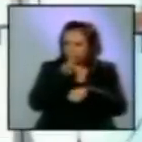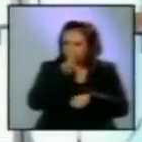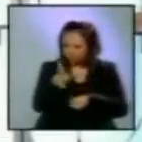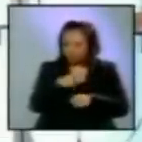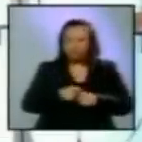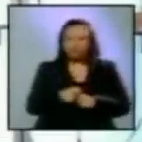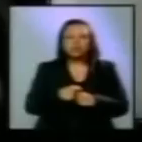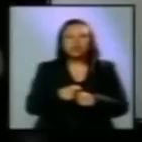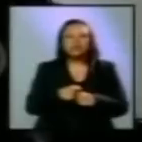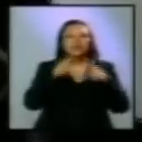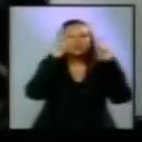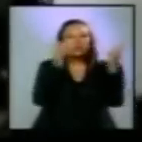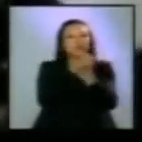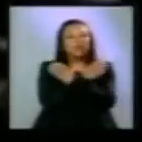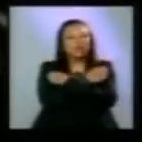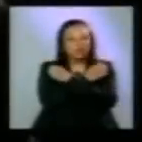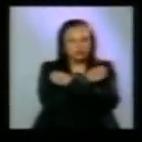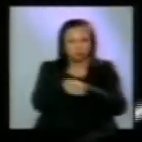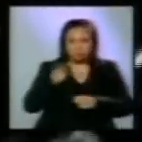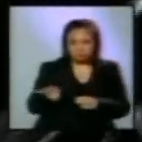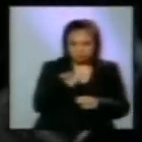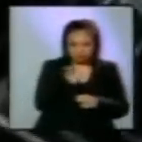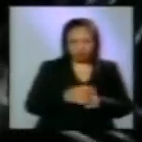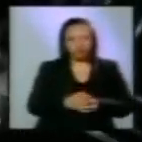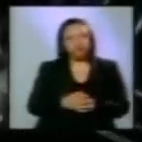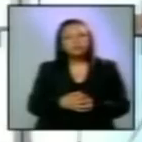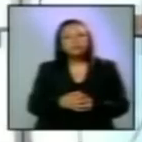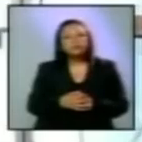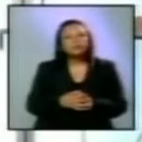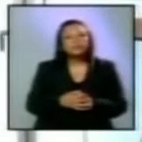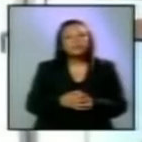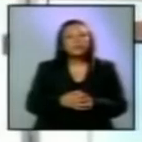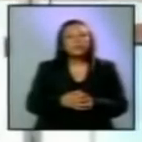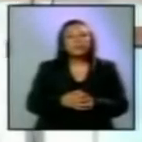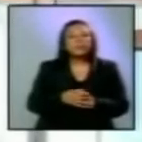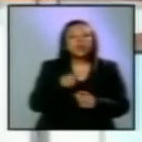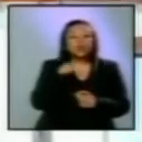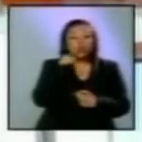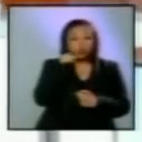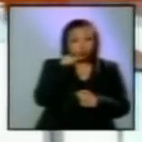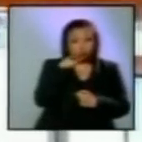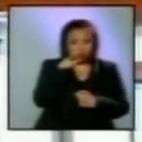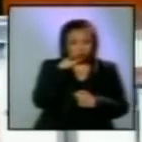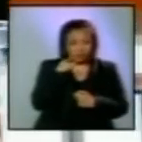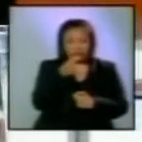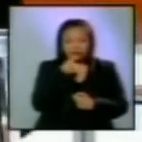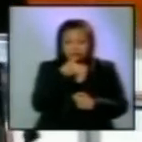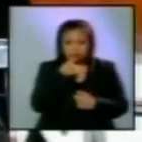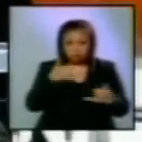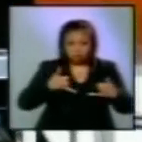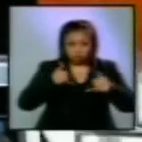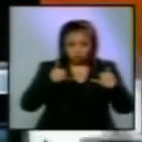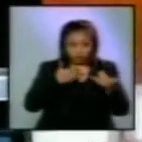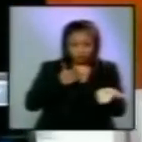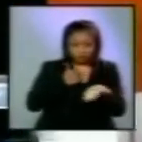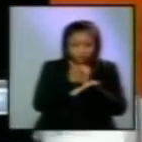El tema es educación y la pregunta: ¿qué medidas implementaría para garantizar el acceso de niños y jóvenes